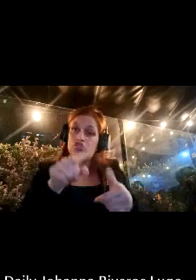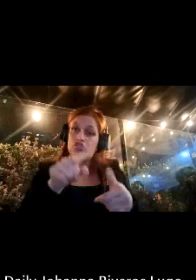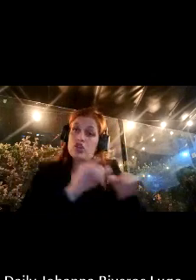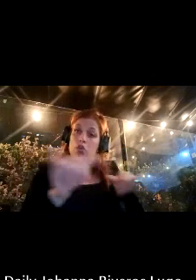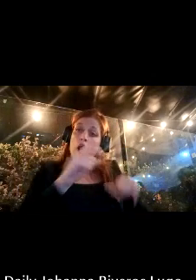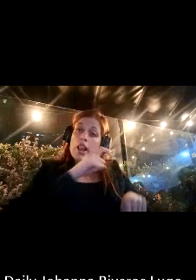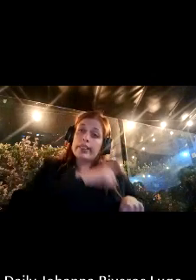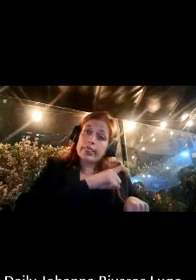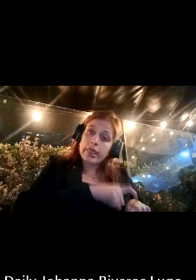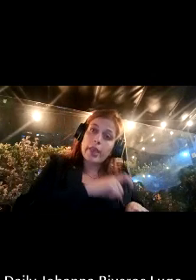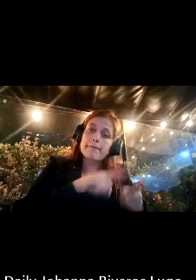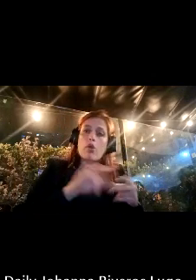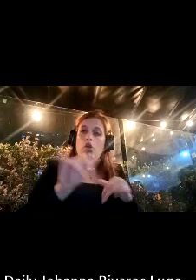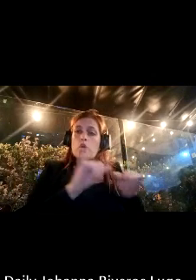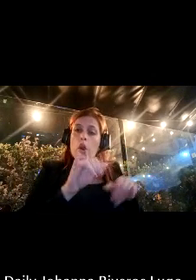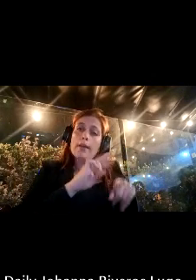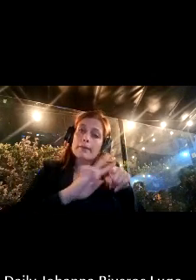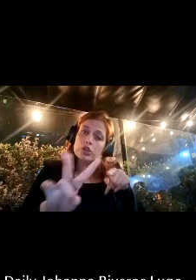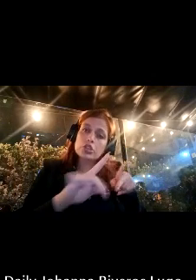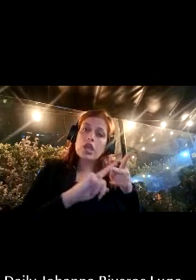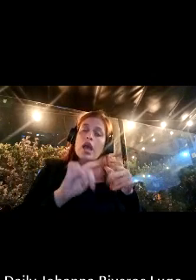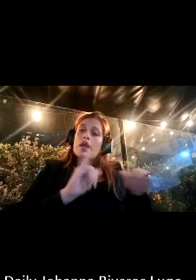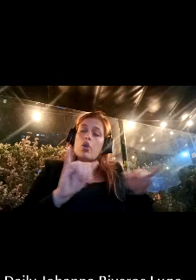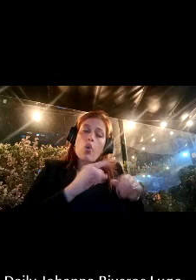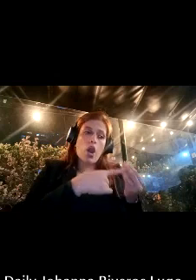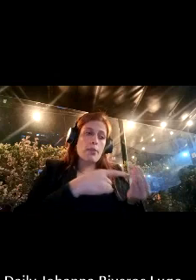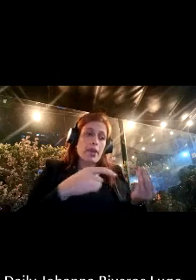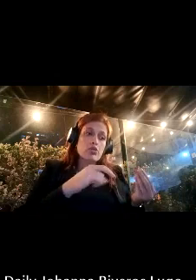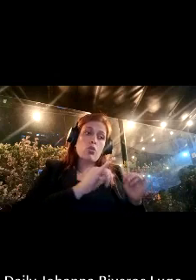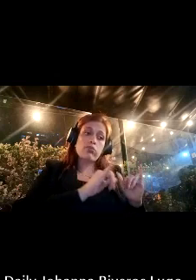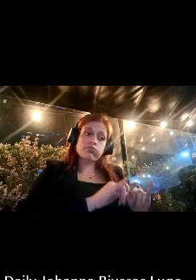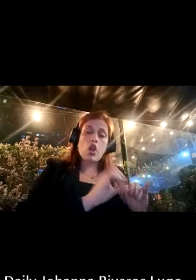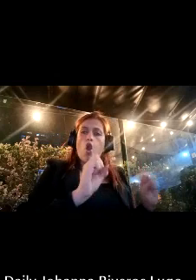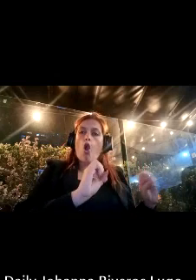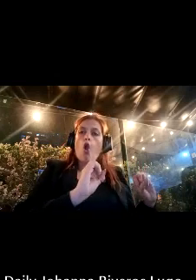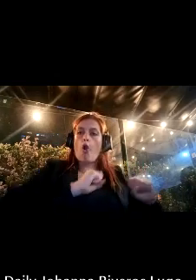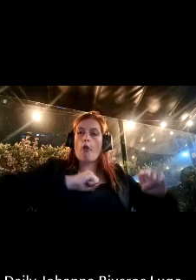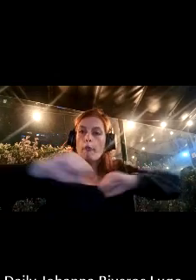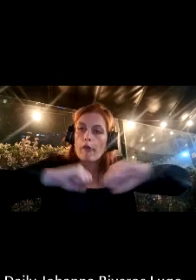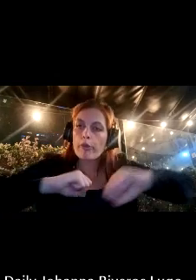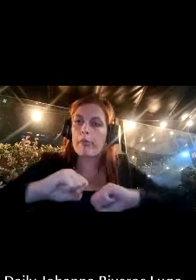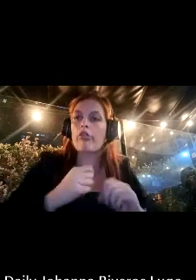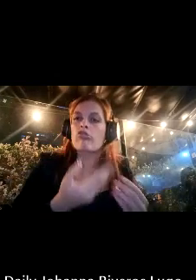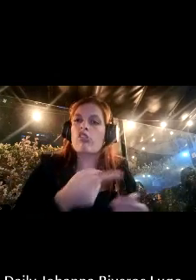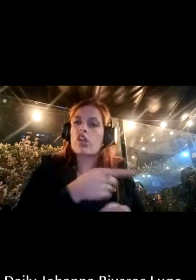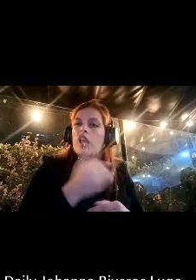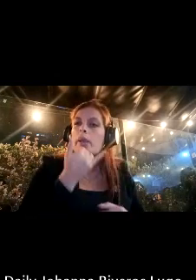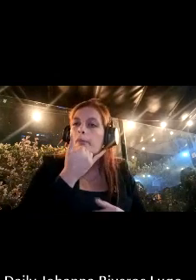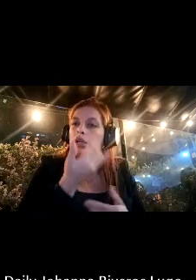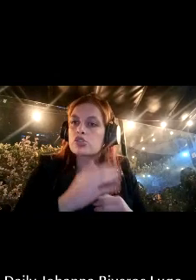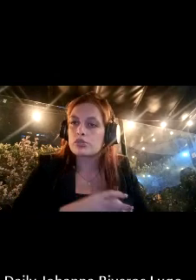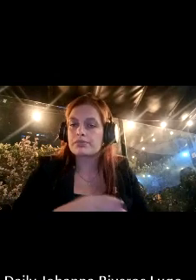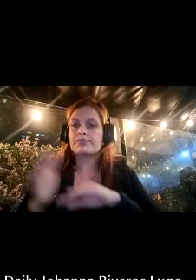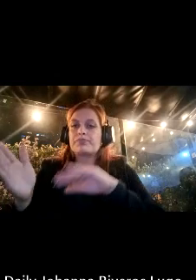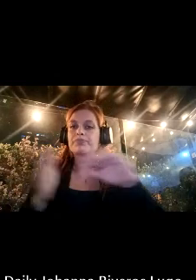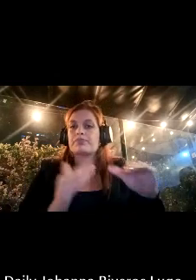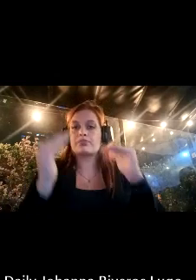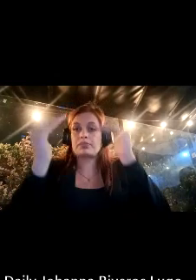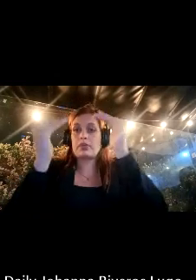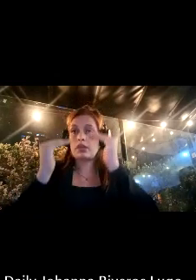por acá nos dice que debemos plantear una hipótesis. Entonces, al final vamos a